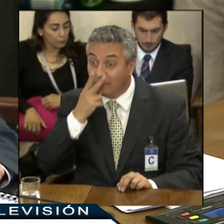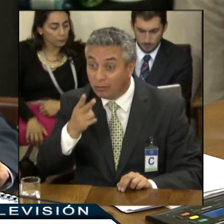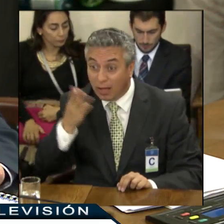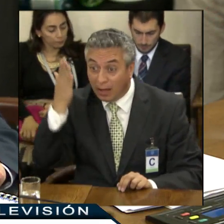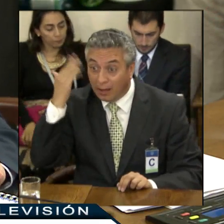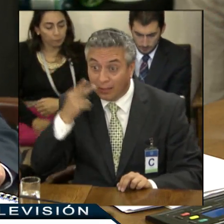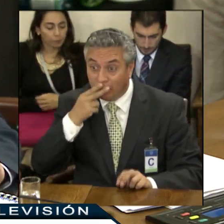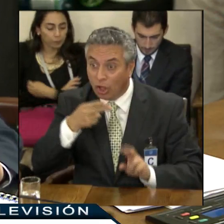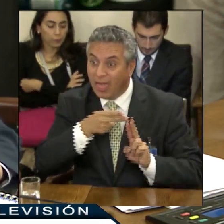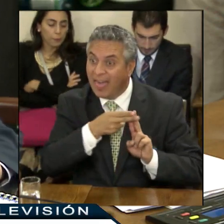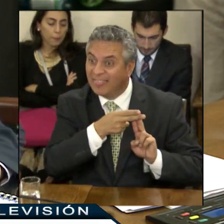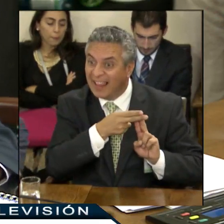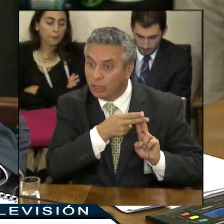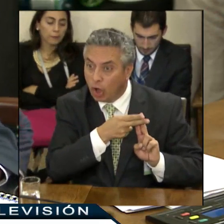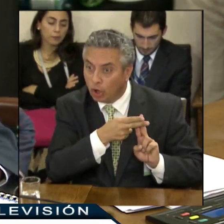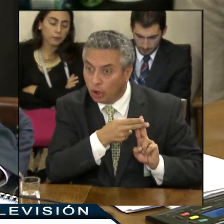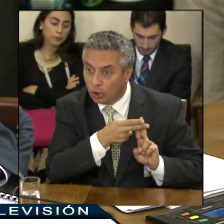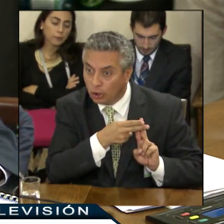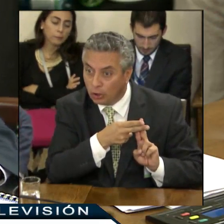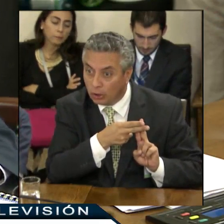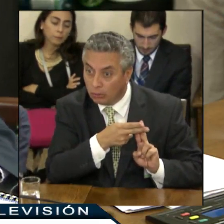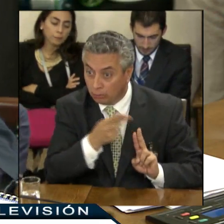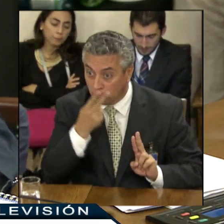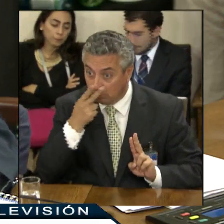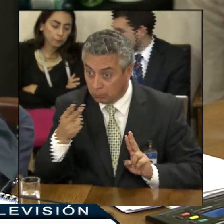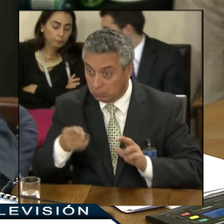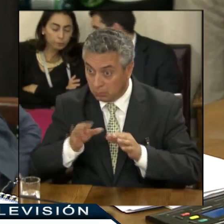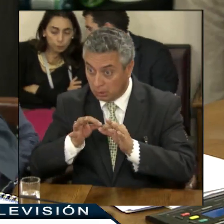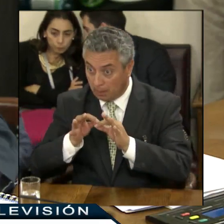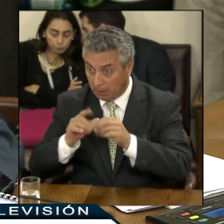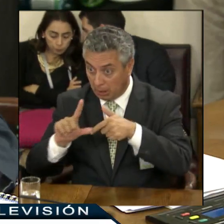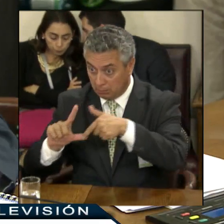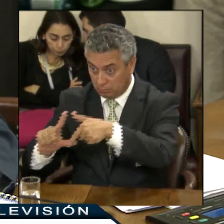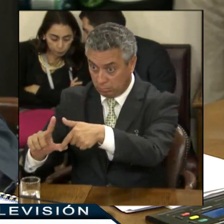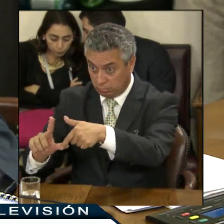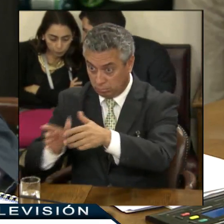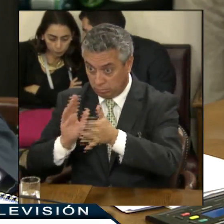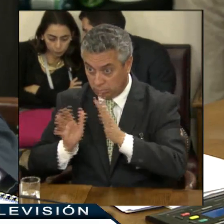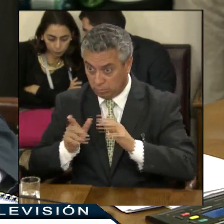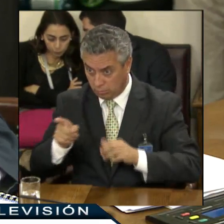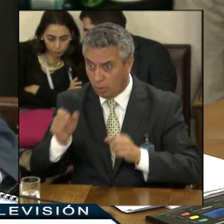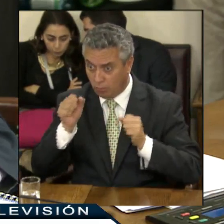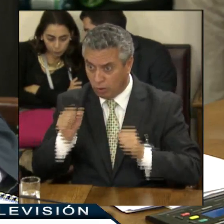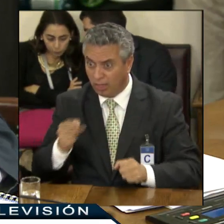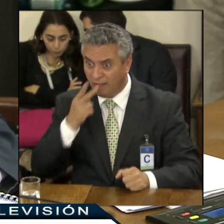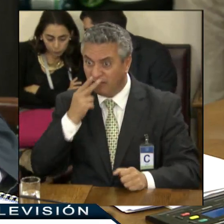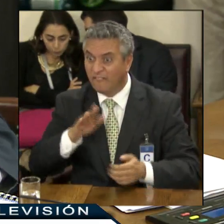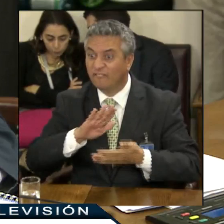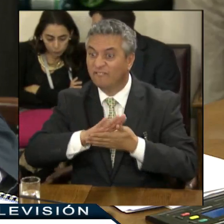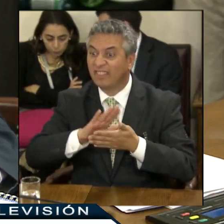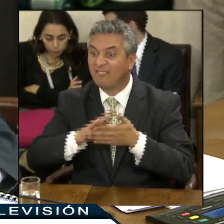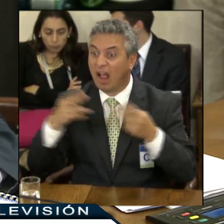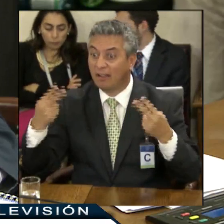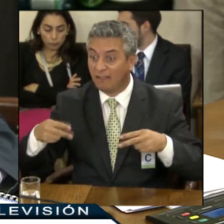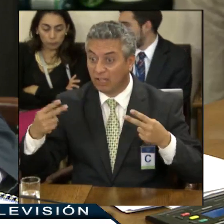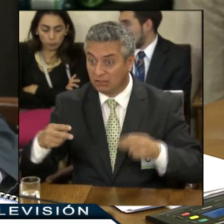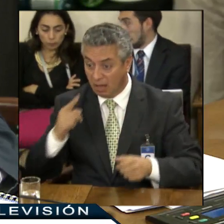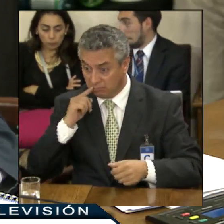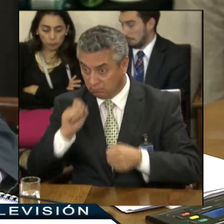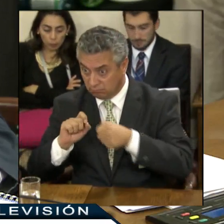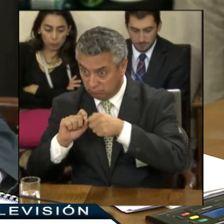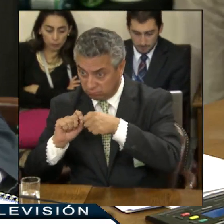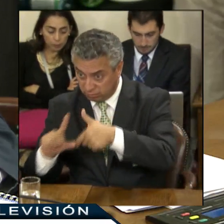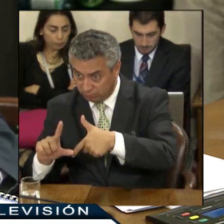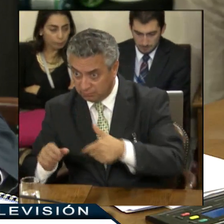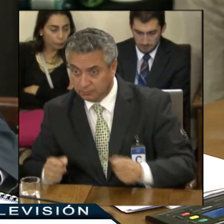Teletón y allí se puede ver un intérprete de lenguaje seña ustedes pudieron ver el festival de viña y